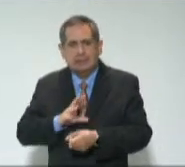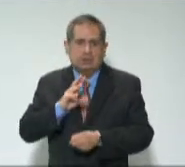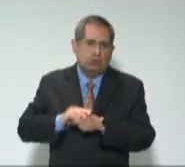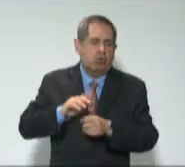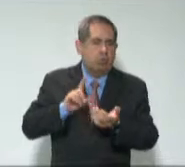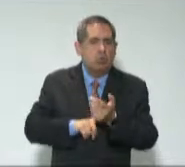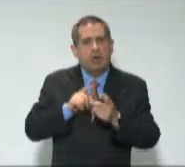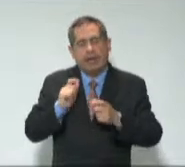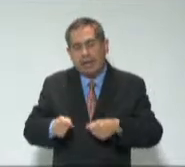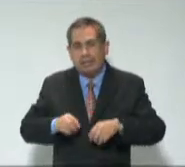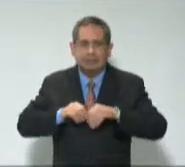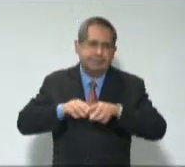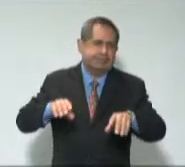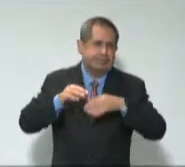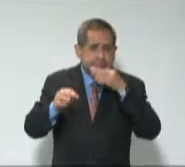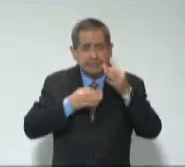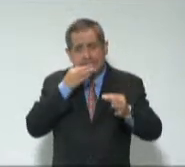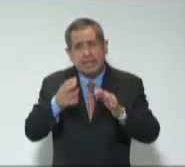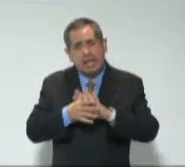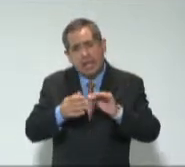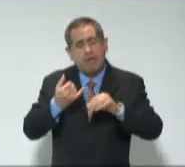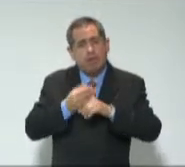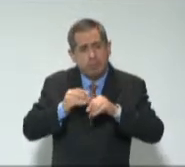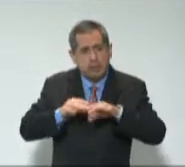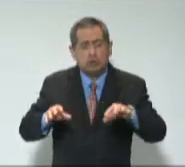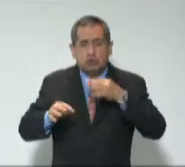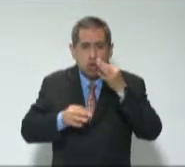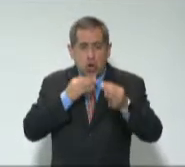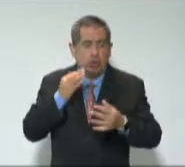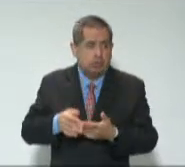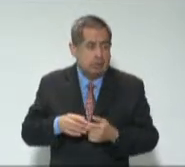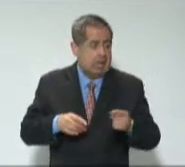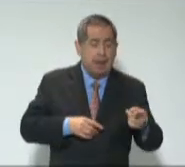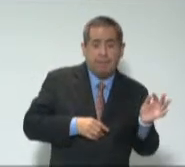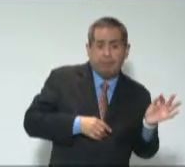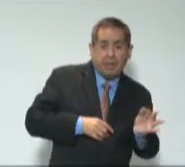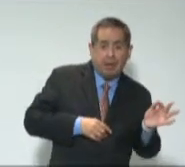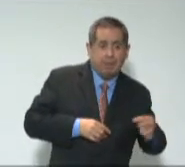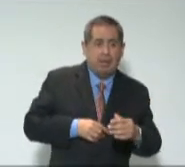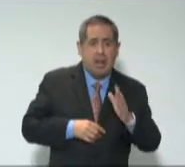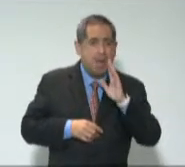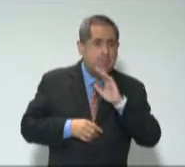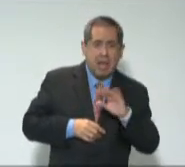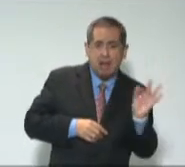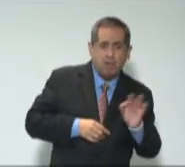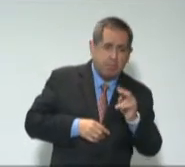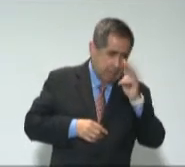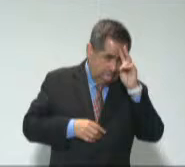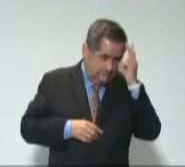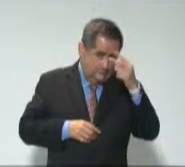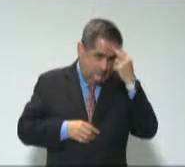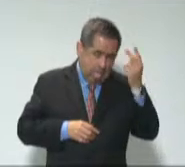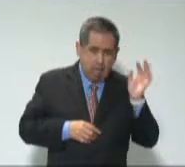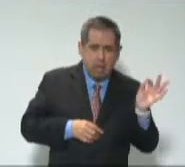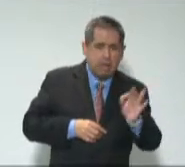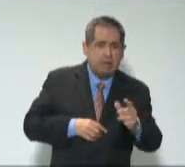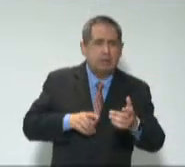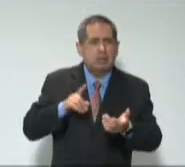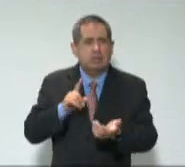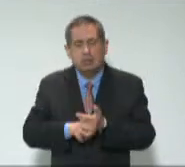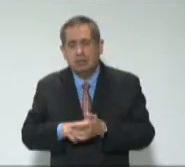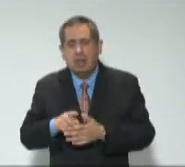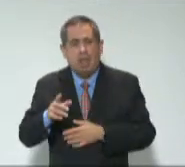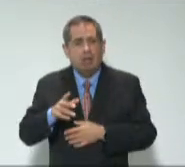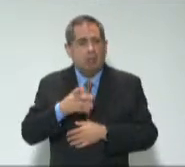El torrente el diluvio de información de desinformación de mal información y como se dice en inglés de